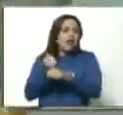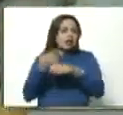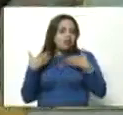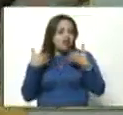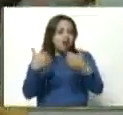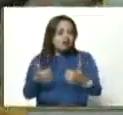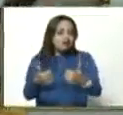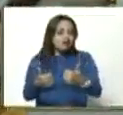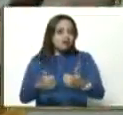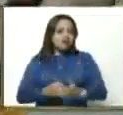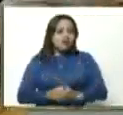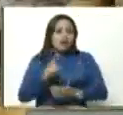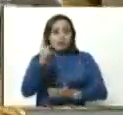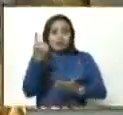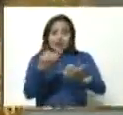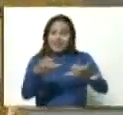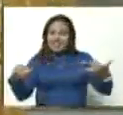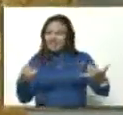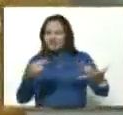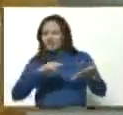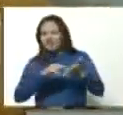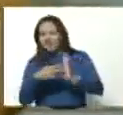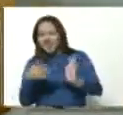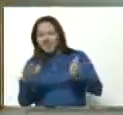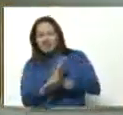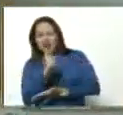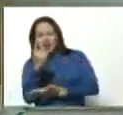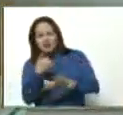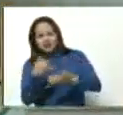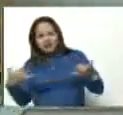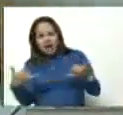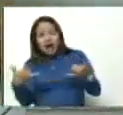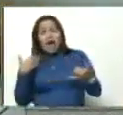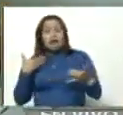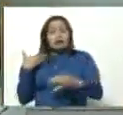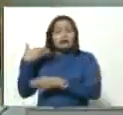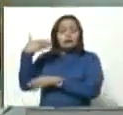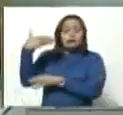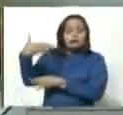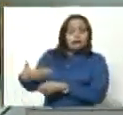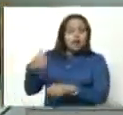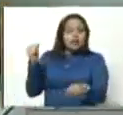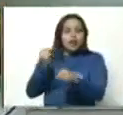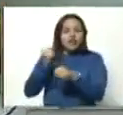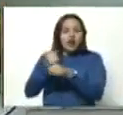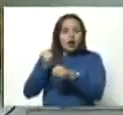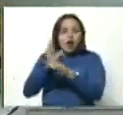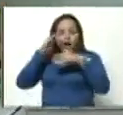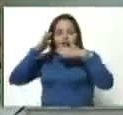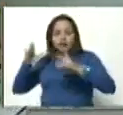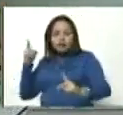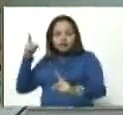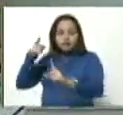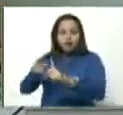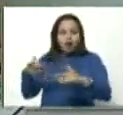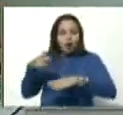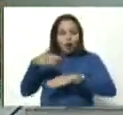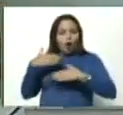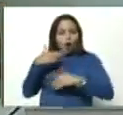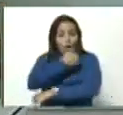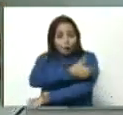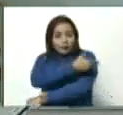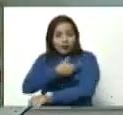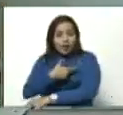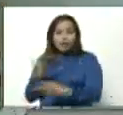de salud de primera línea? Son los trabajadores y las trabajadoras que están en los hospitales, centros diagnósticos, donde hay una alta